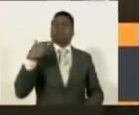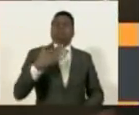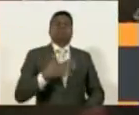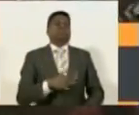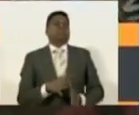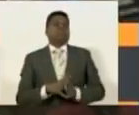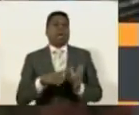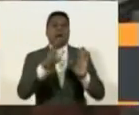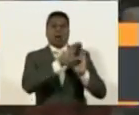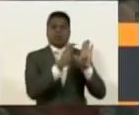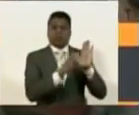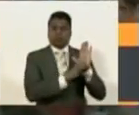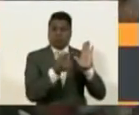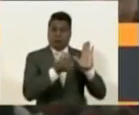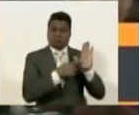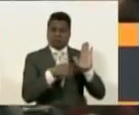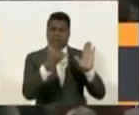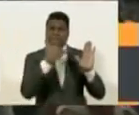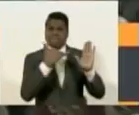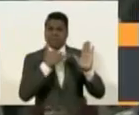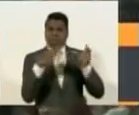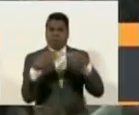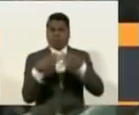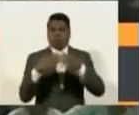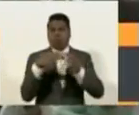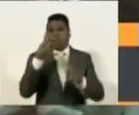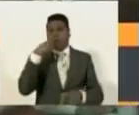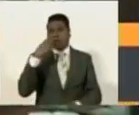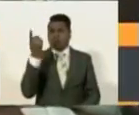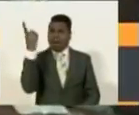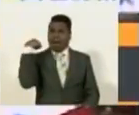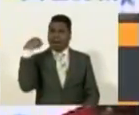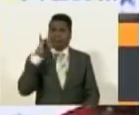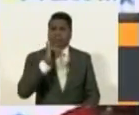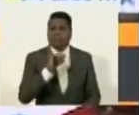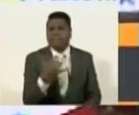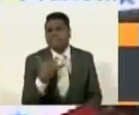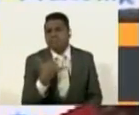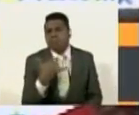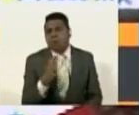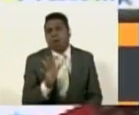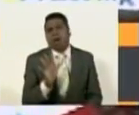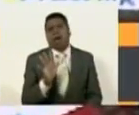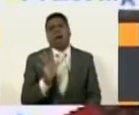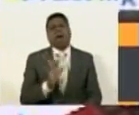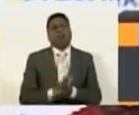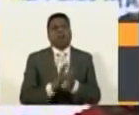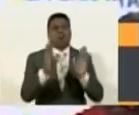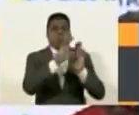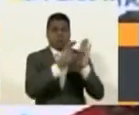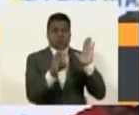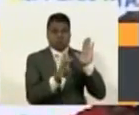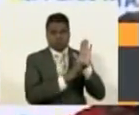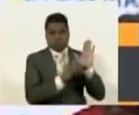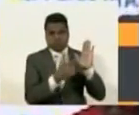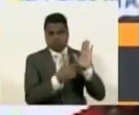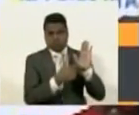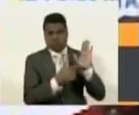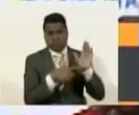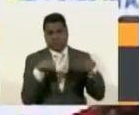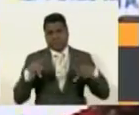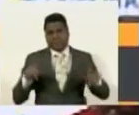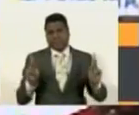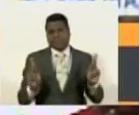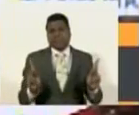la constituyente de los viejos partidos de la Cuarta República y el Pacto de Punto Fijo, la constituyente que